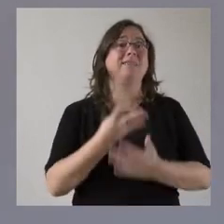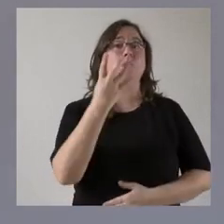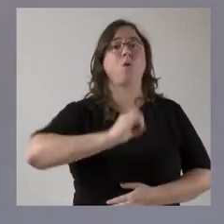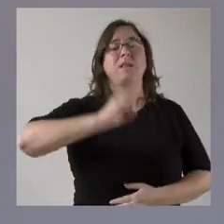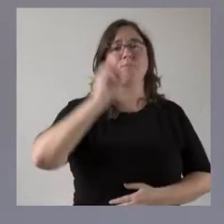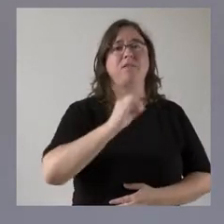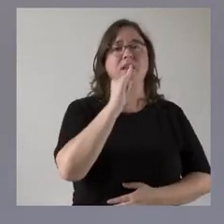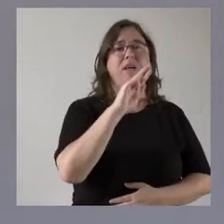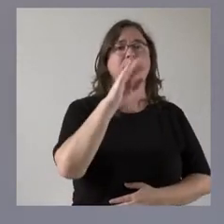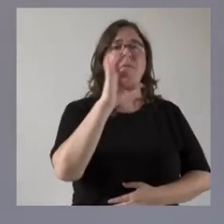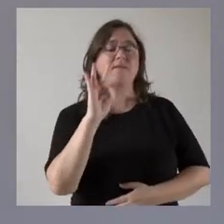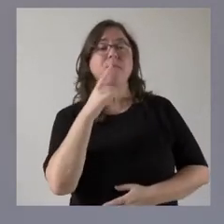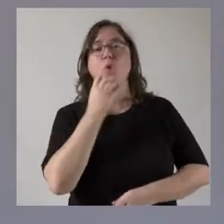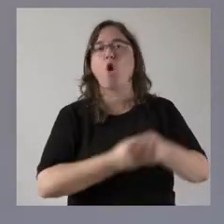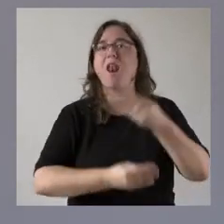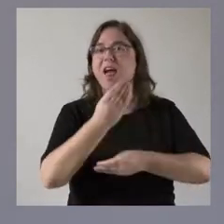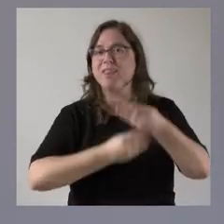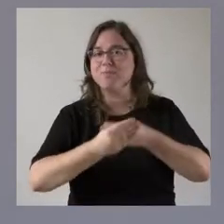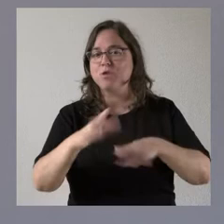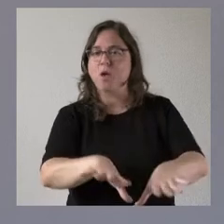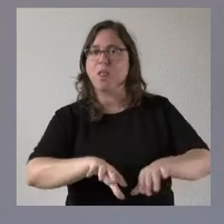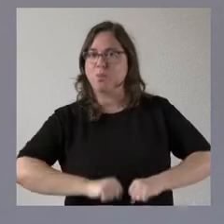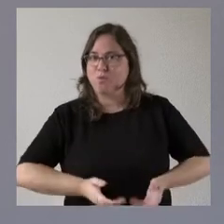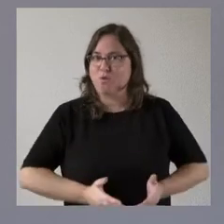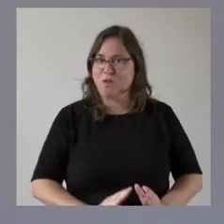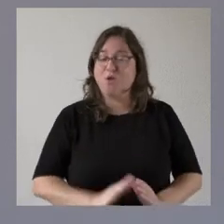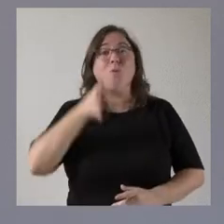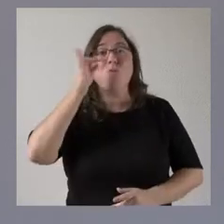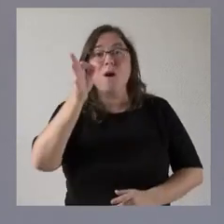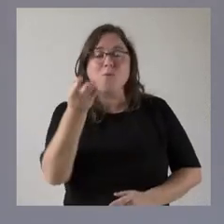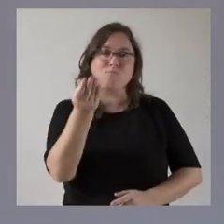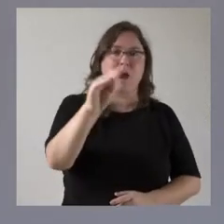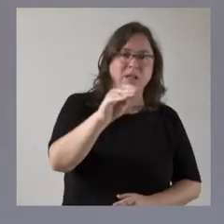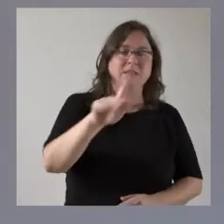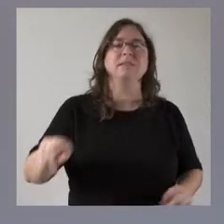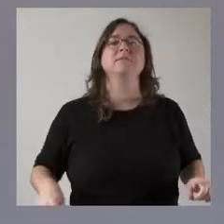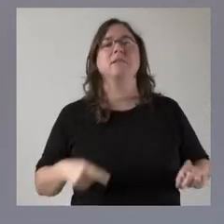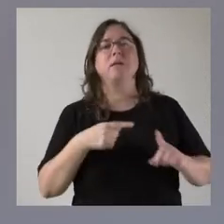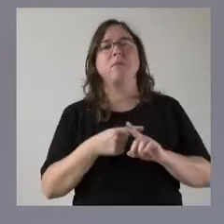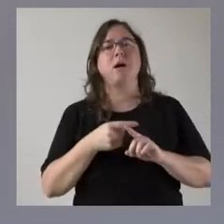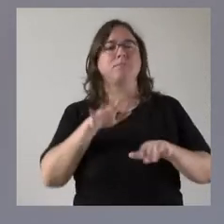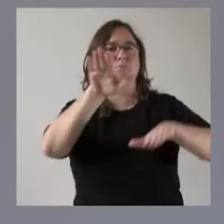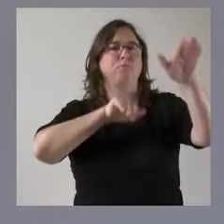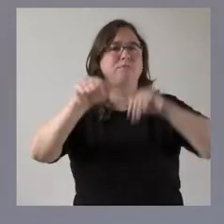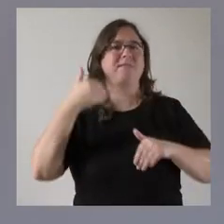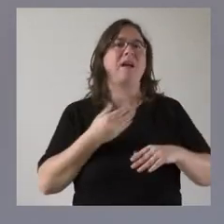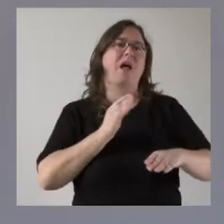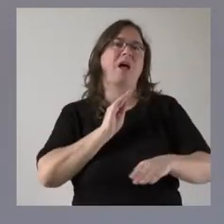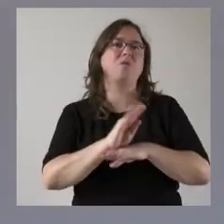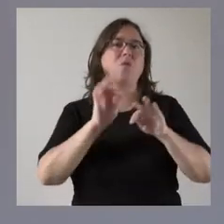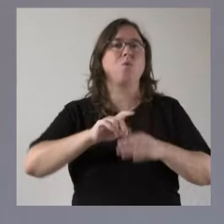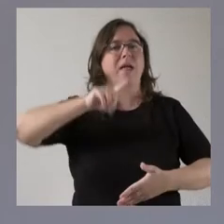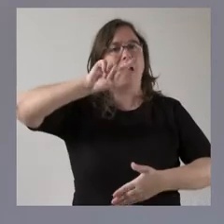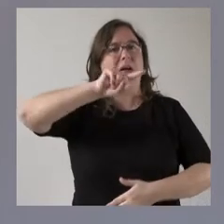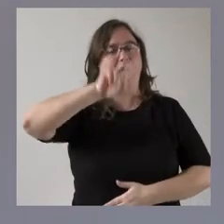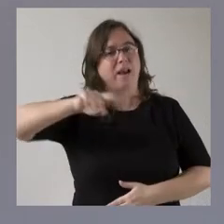deducción ni rpf por nacimiento o adopción en el mundo rural se ha formulado ya las convocatorias de ayudas para alquiler